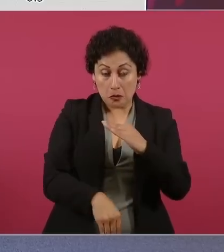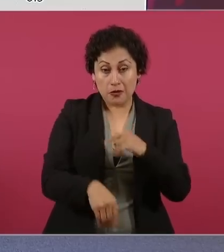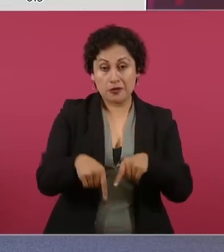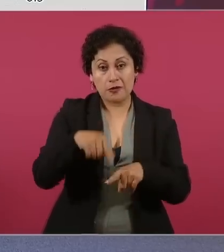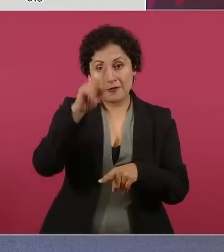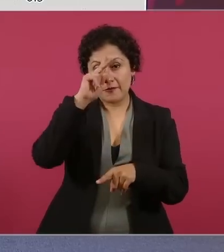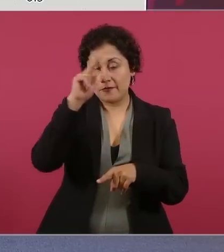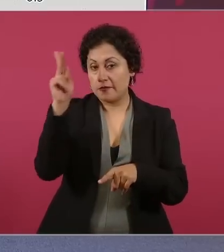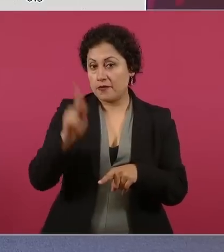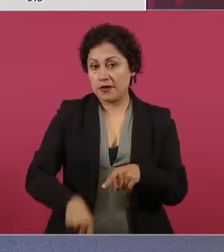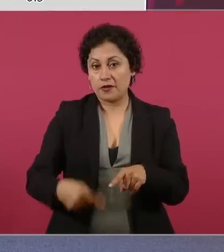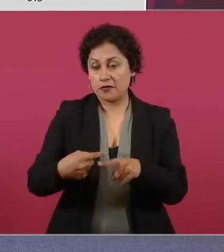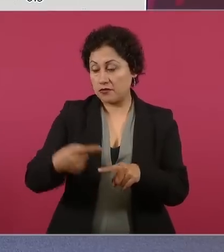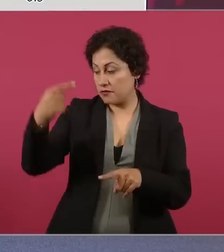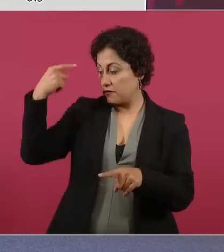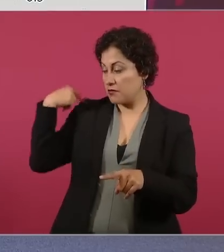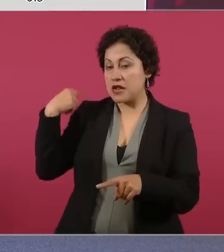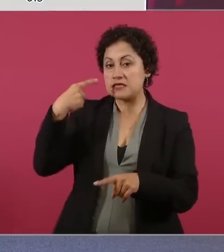O sea, nos tocó